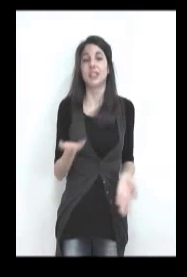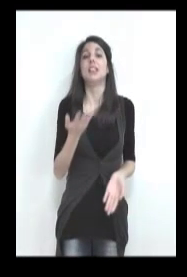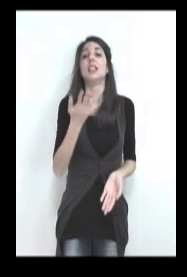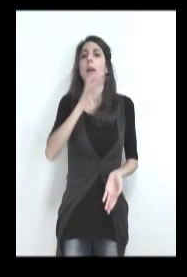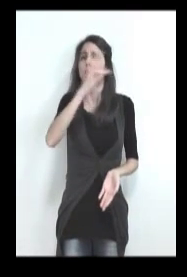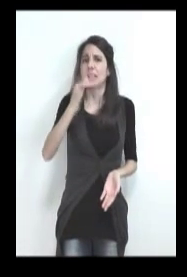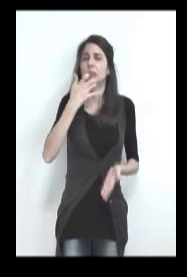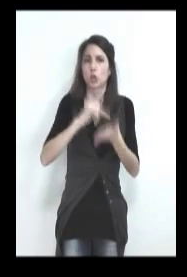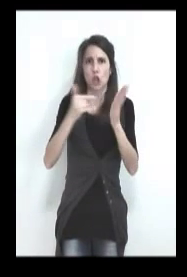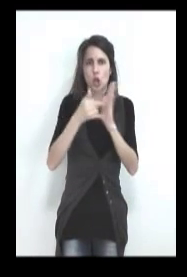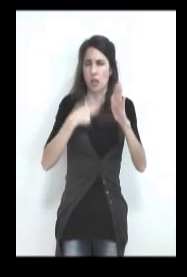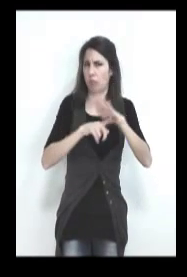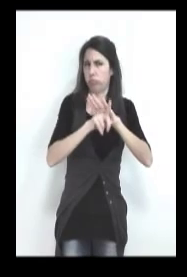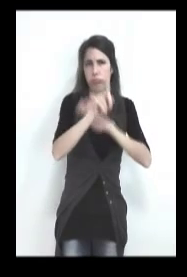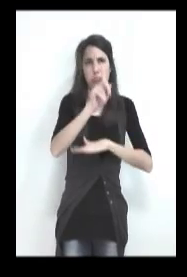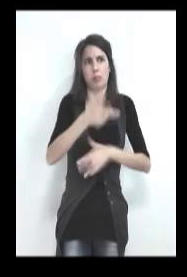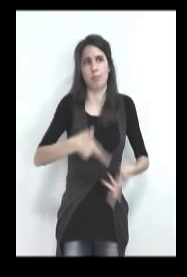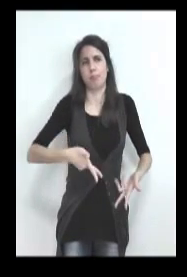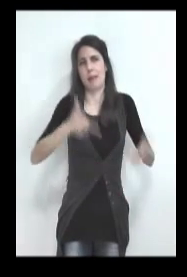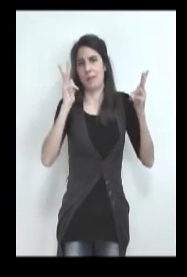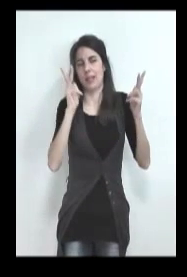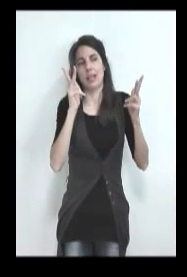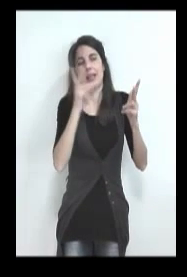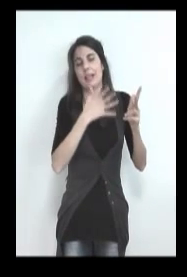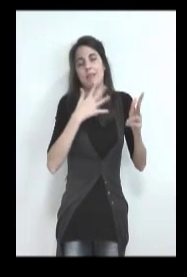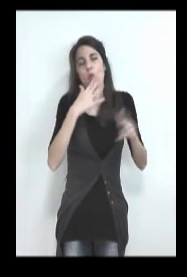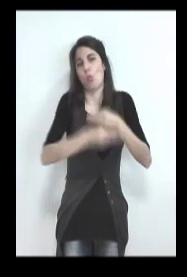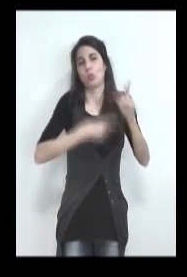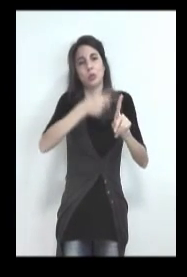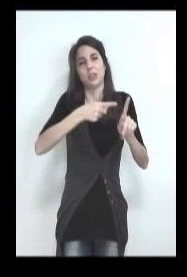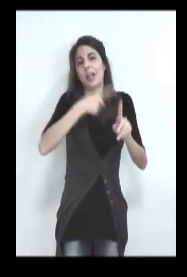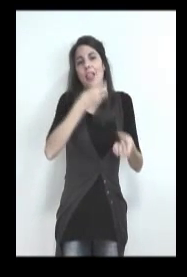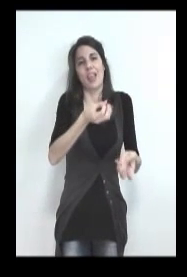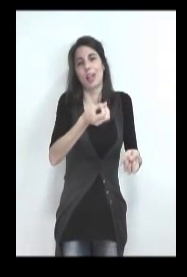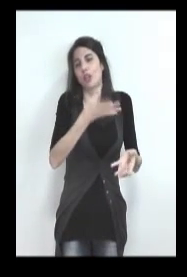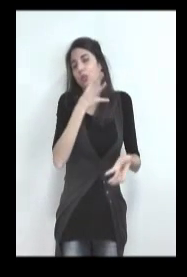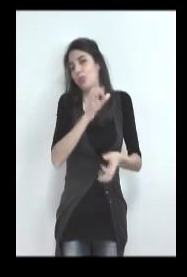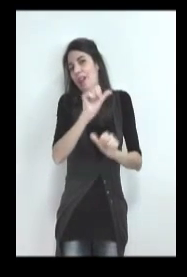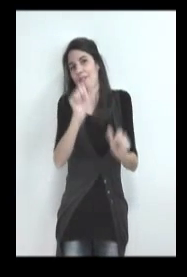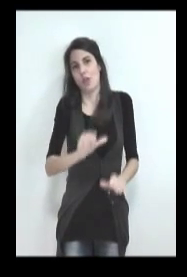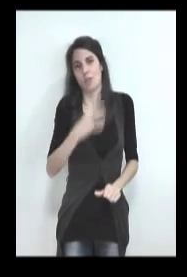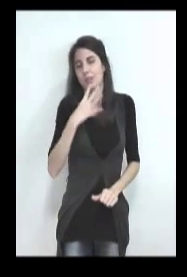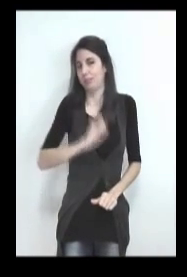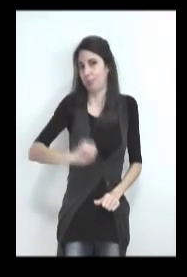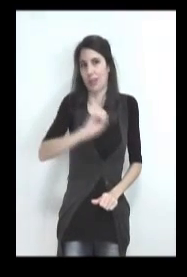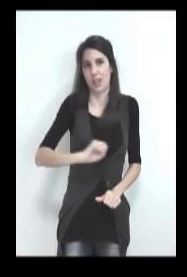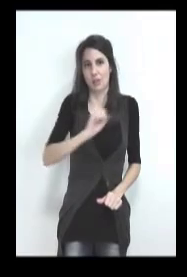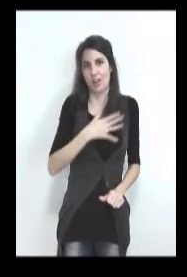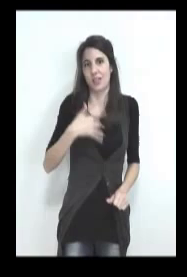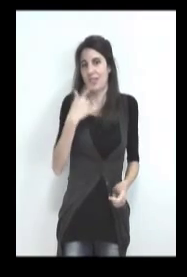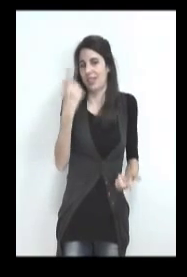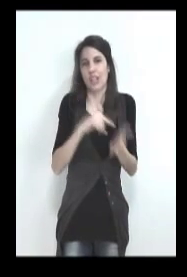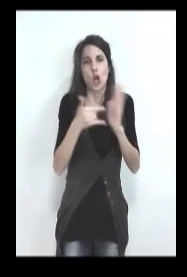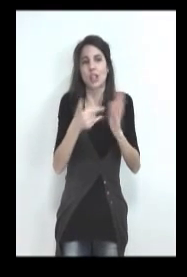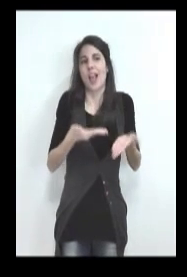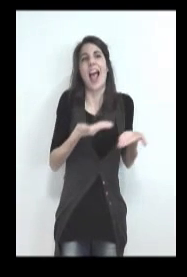avanzado muchísimo permiten explotar esta información de forma espectacular. Realmente se te tiene que ocurrir la idea de que existe la tecnología que te